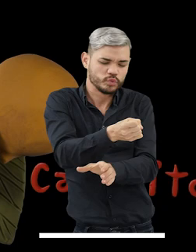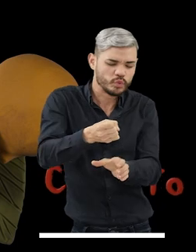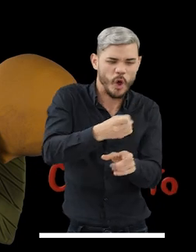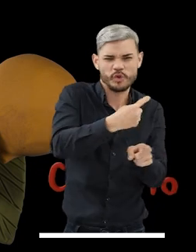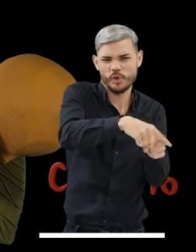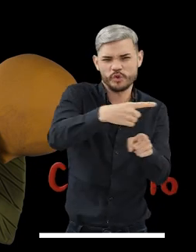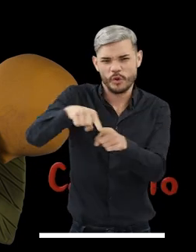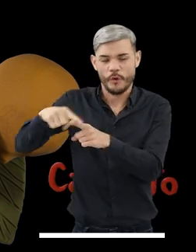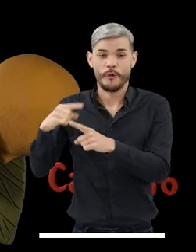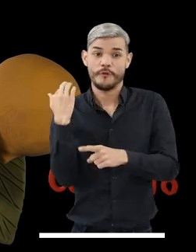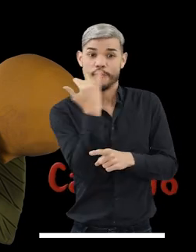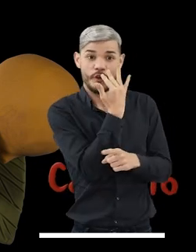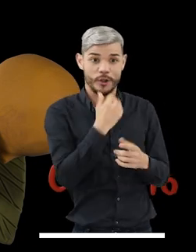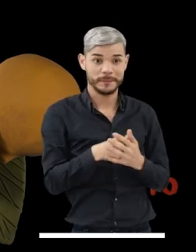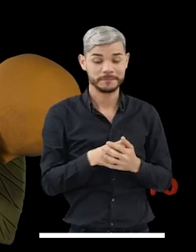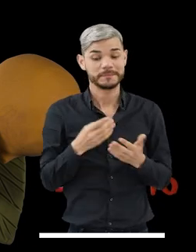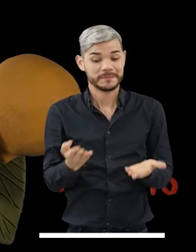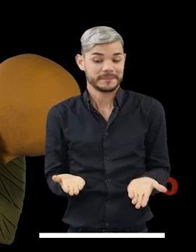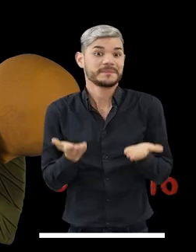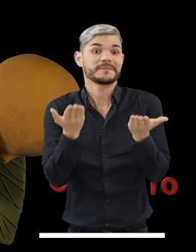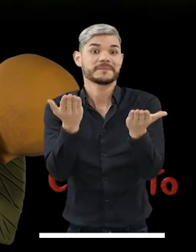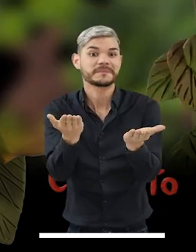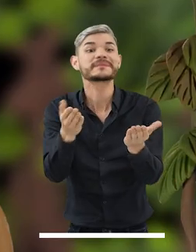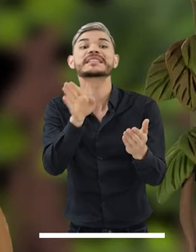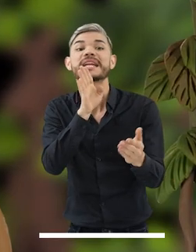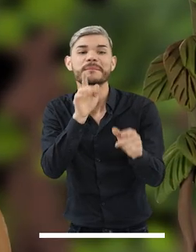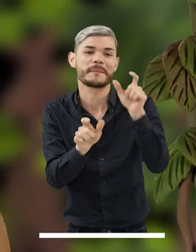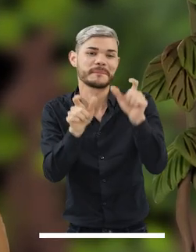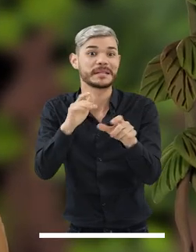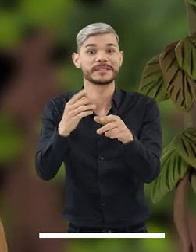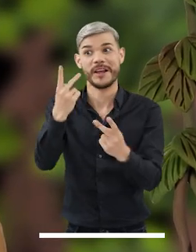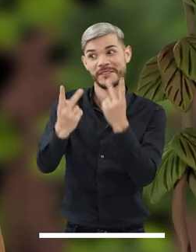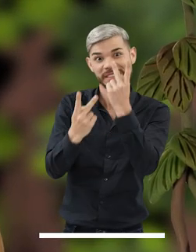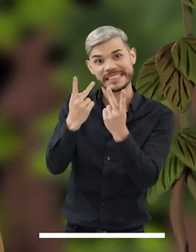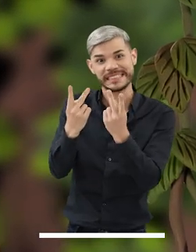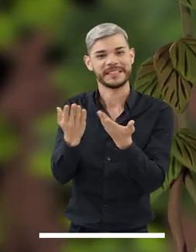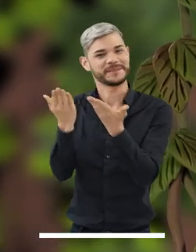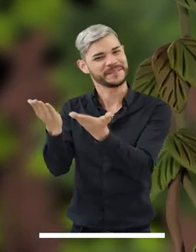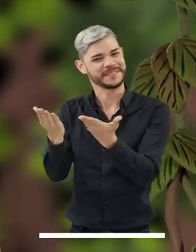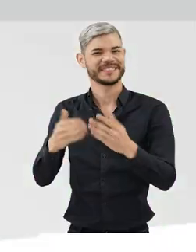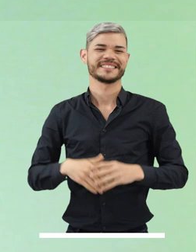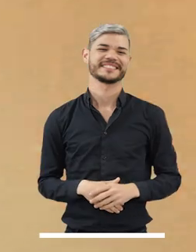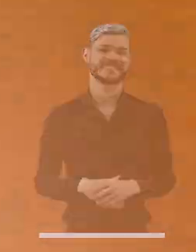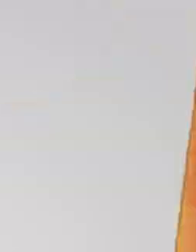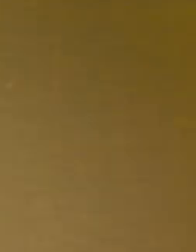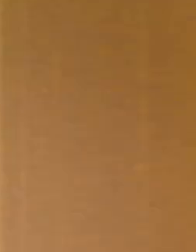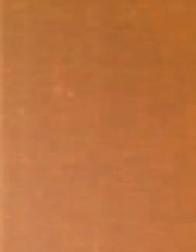chichas de chontaduro y otras frutas, que ofrecen generosamente a quienes los visitan.